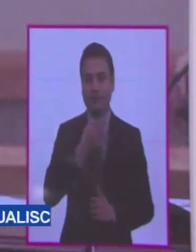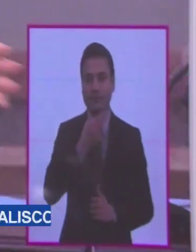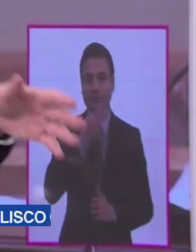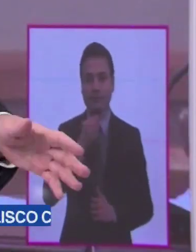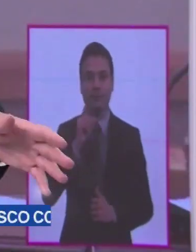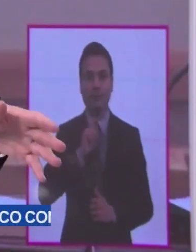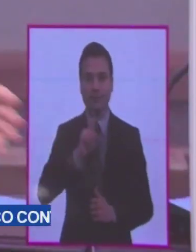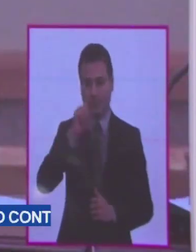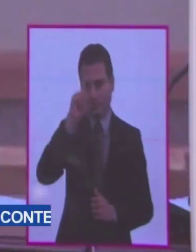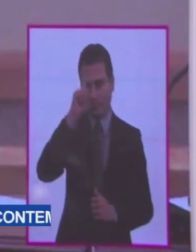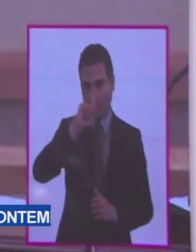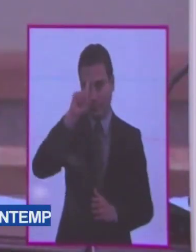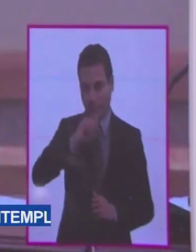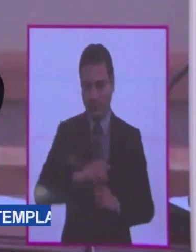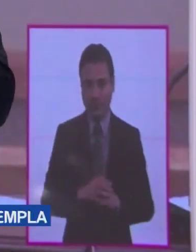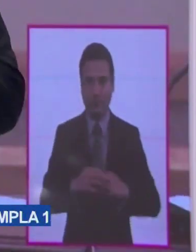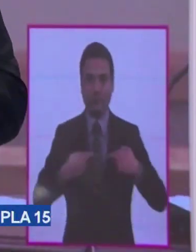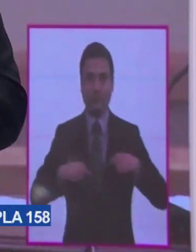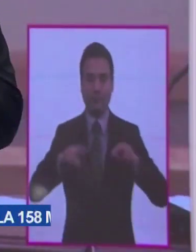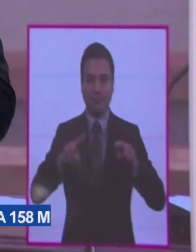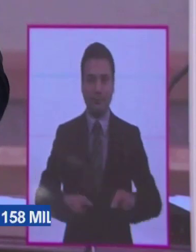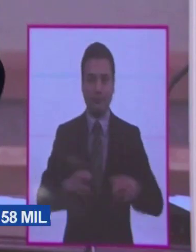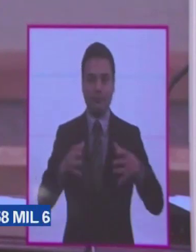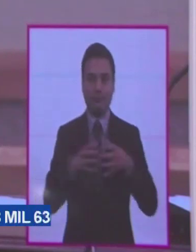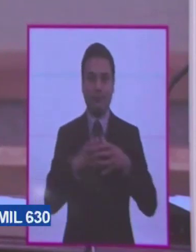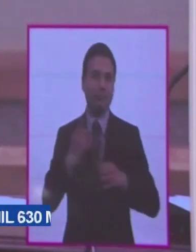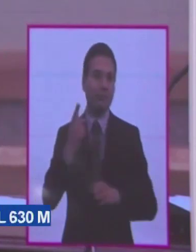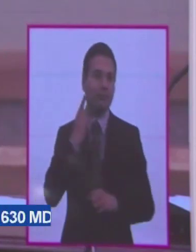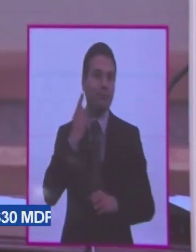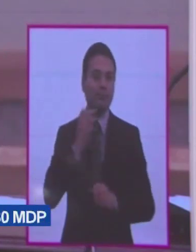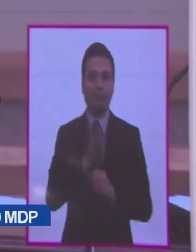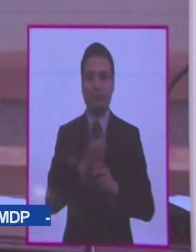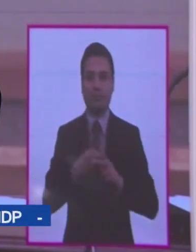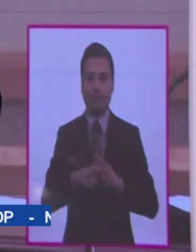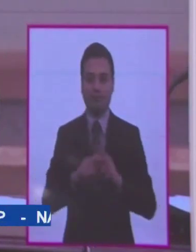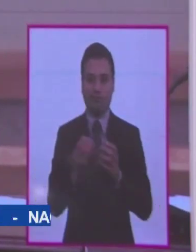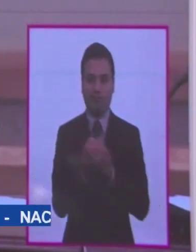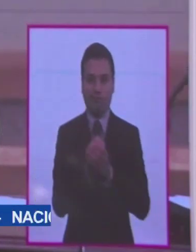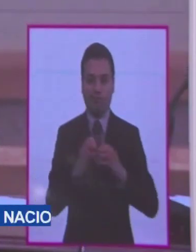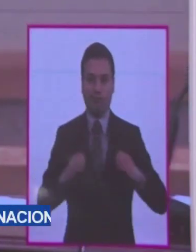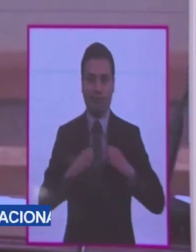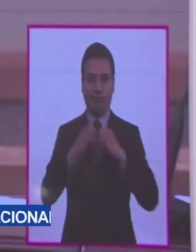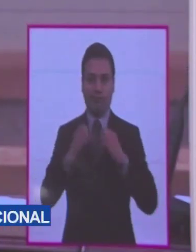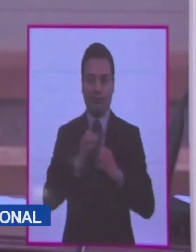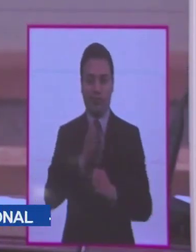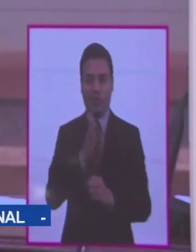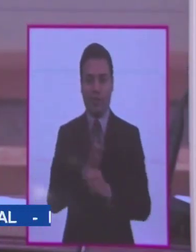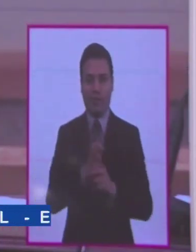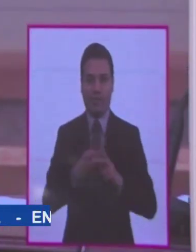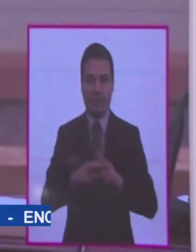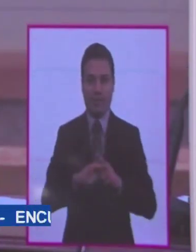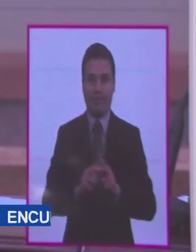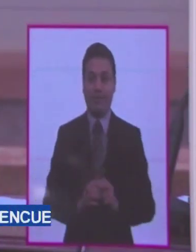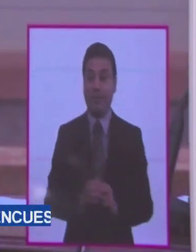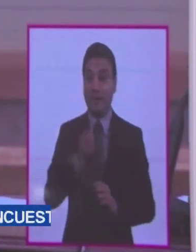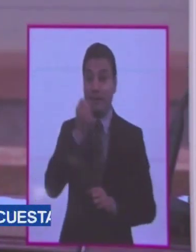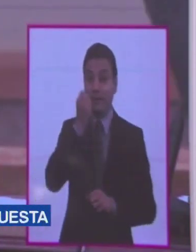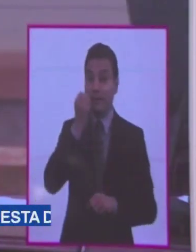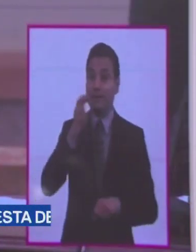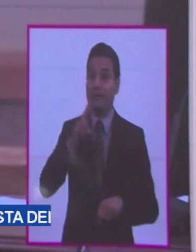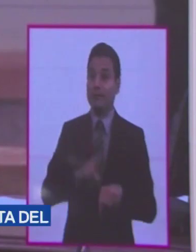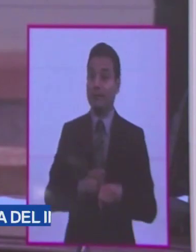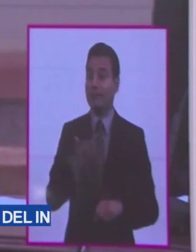decírselo a los de morena y a los del pan y a los del Pri y a los del PRD lo que debe salvaguardarse es la